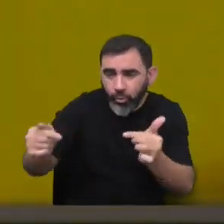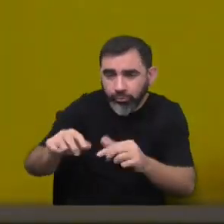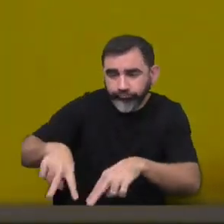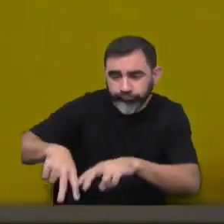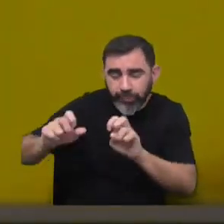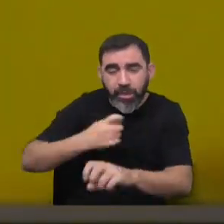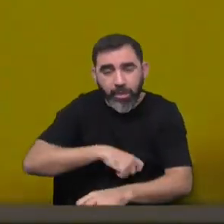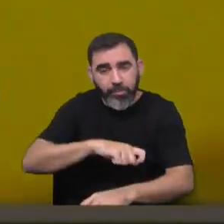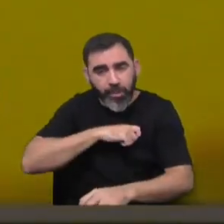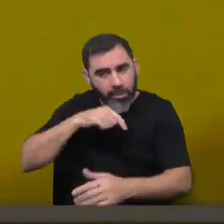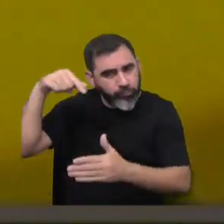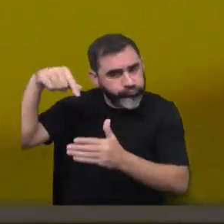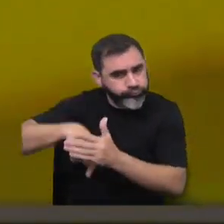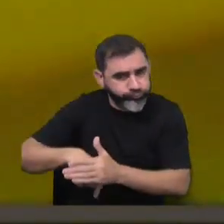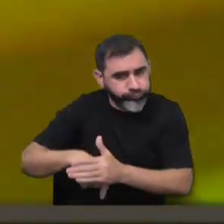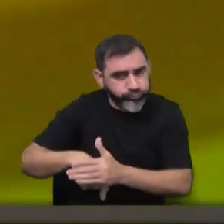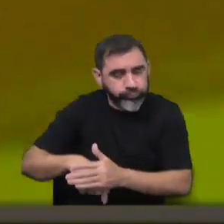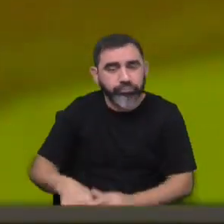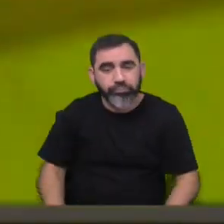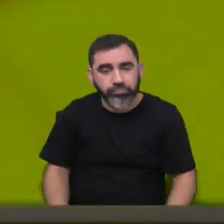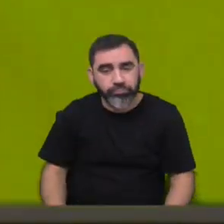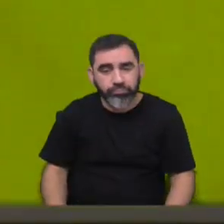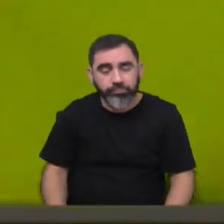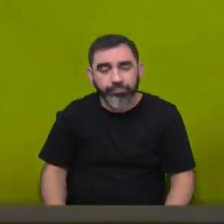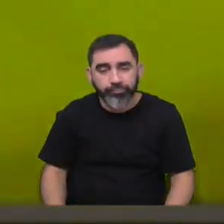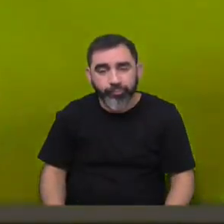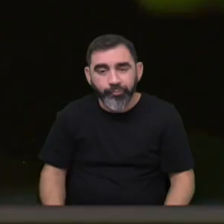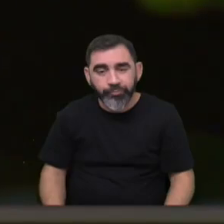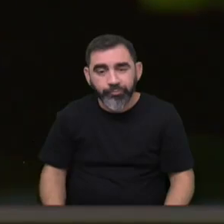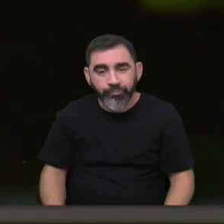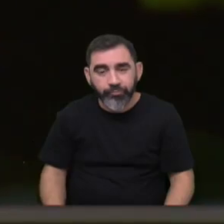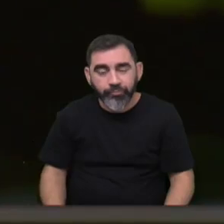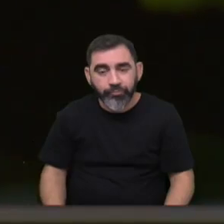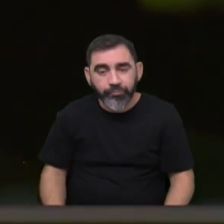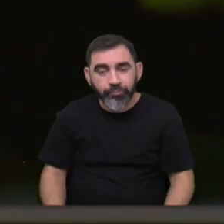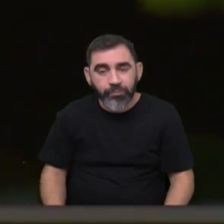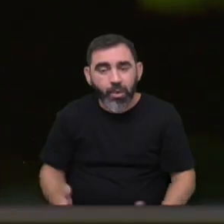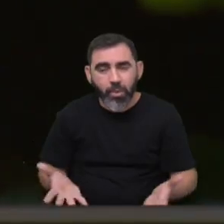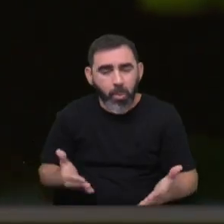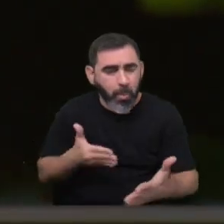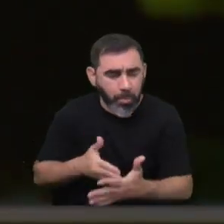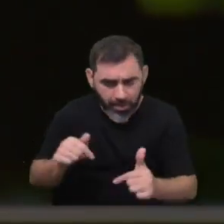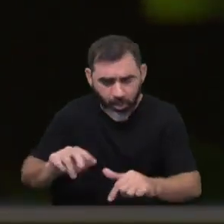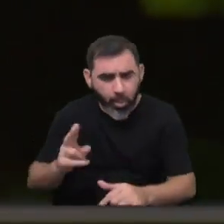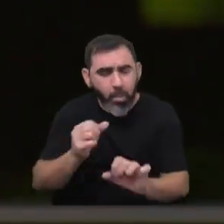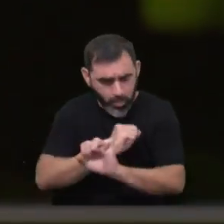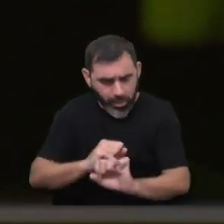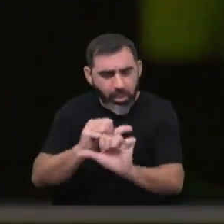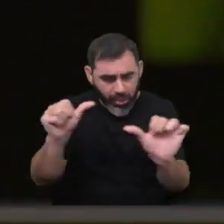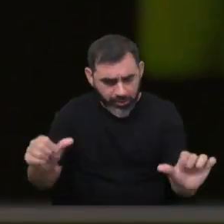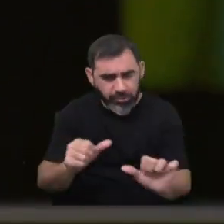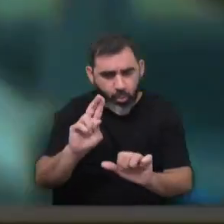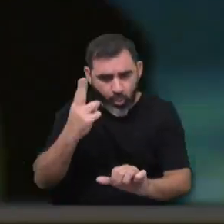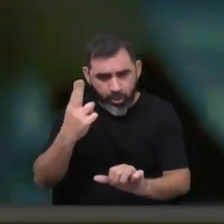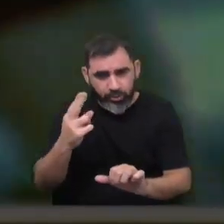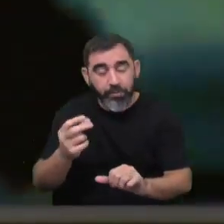forma profunda. Entonces yo creo que no... hoy en día no es una limitante no tener la equipación acá en Uruguay, porque para mí el